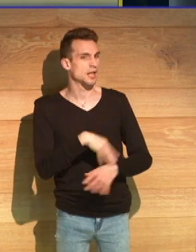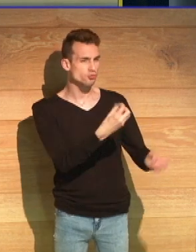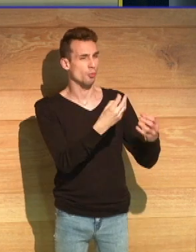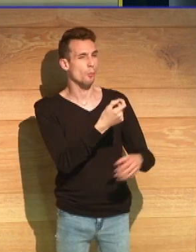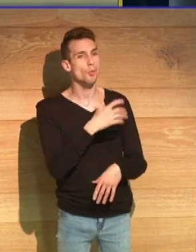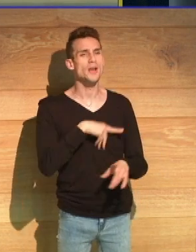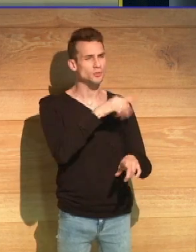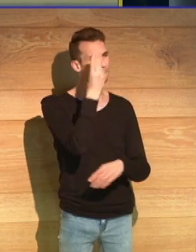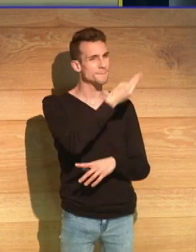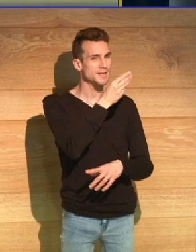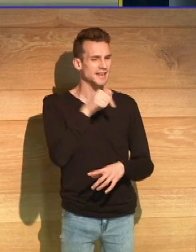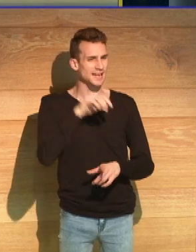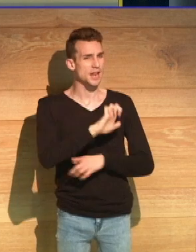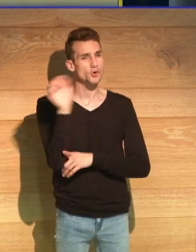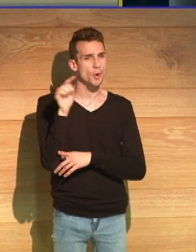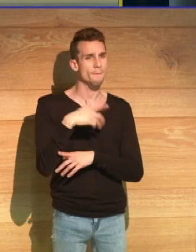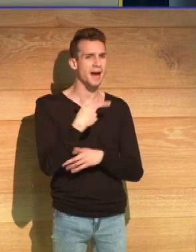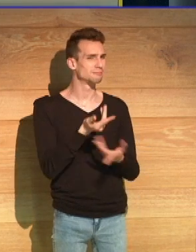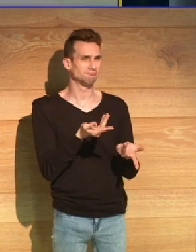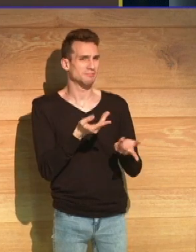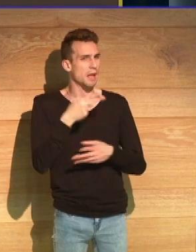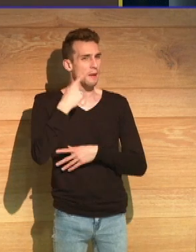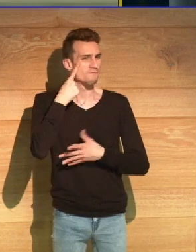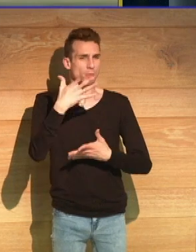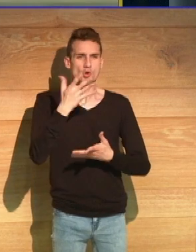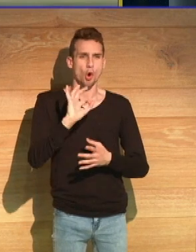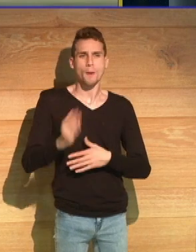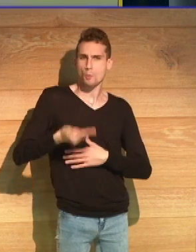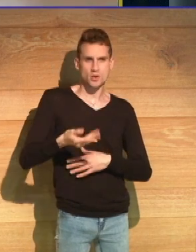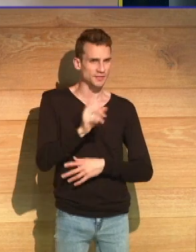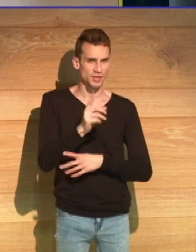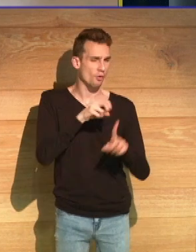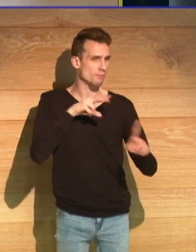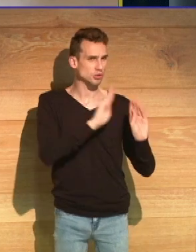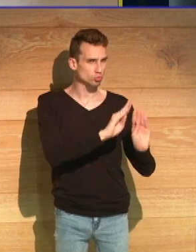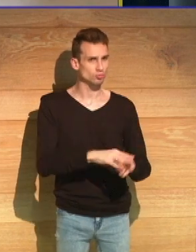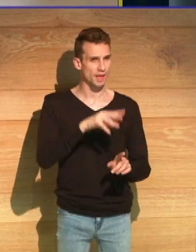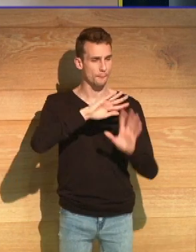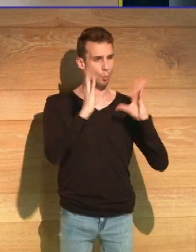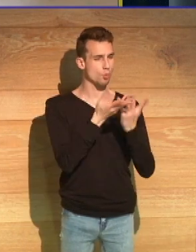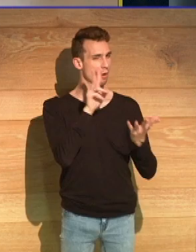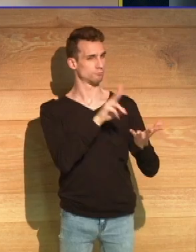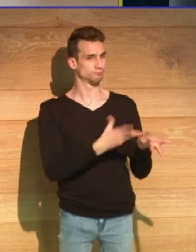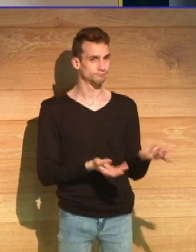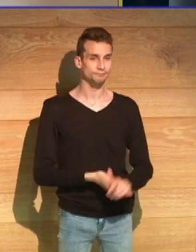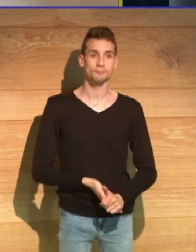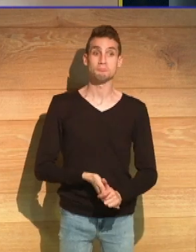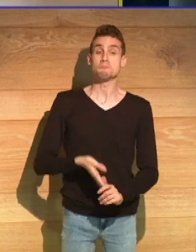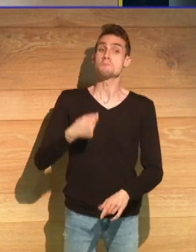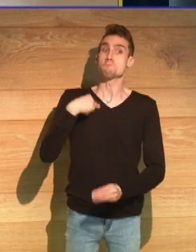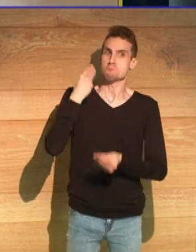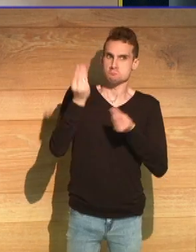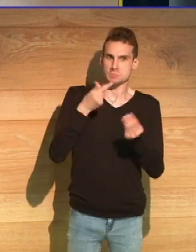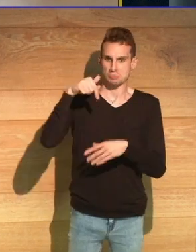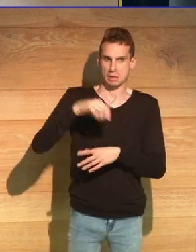crees que aquí no ha calado tanto su creación y su forma de ver el mundo? Bueno, yo no creo que se trate tanto como de que aquí no ha